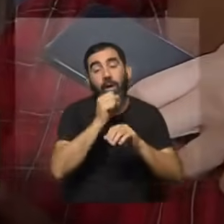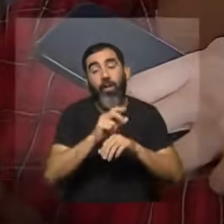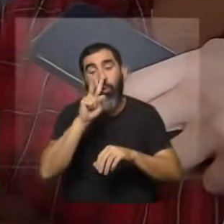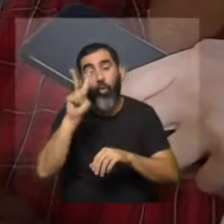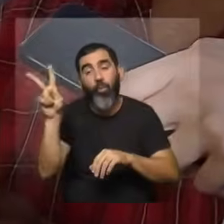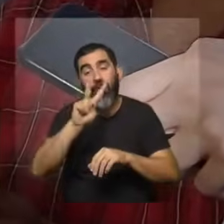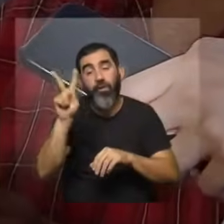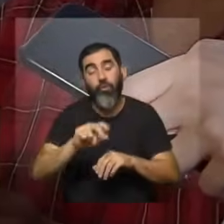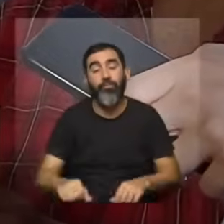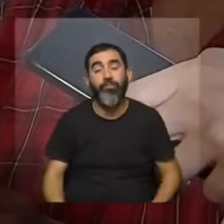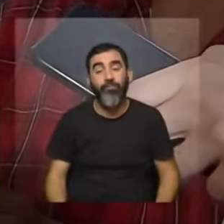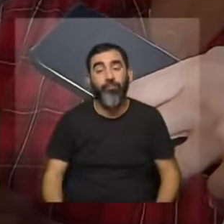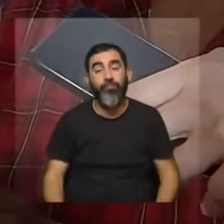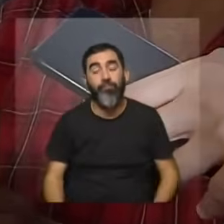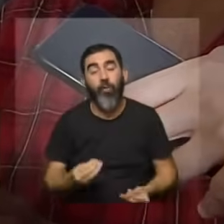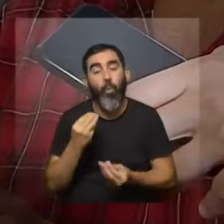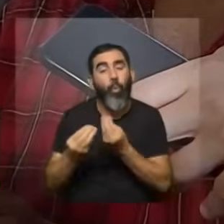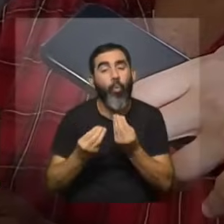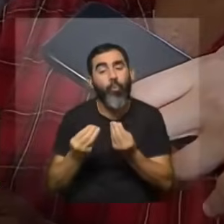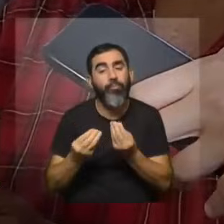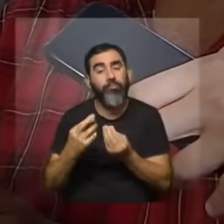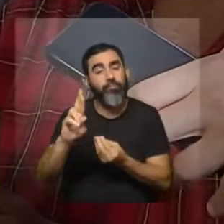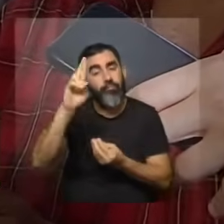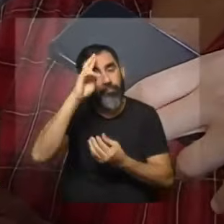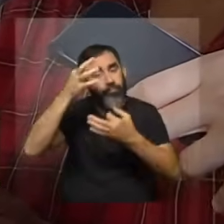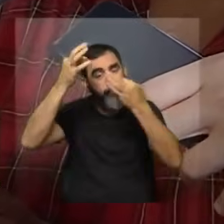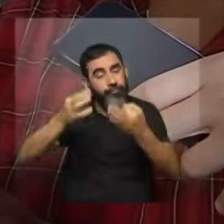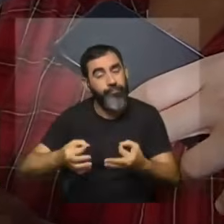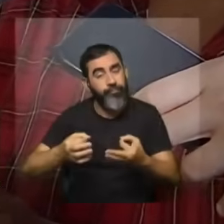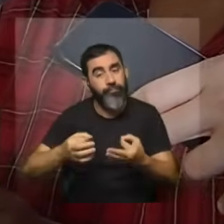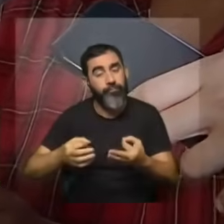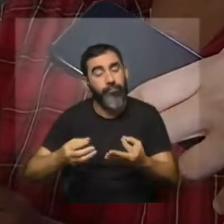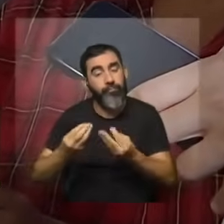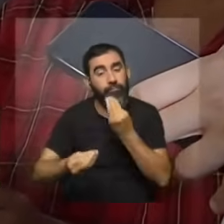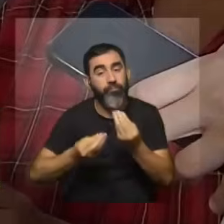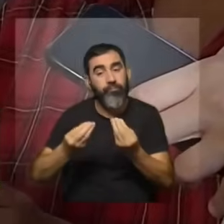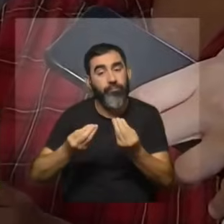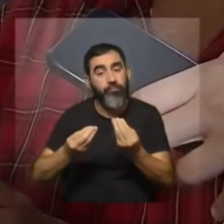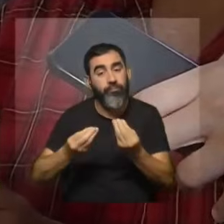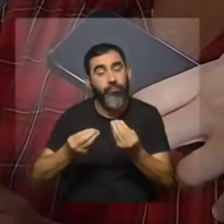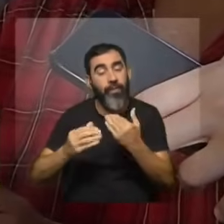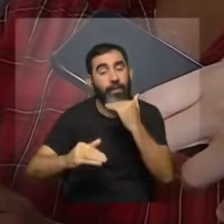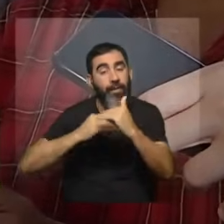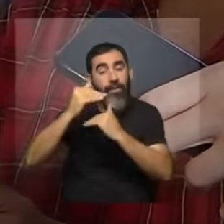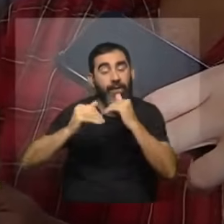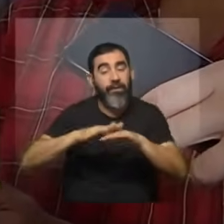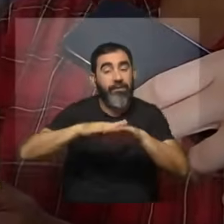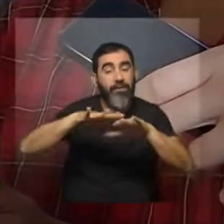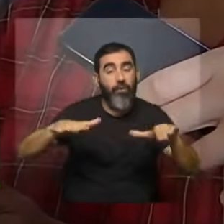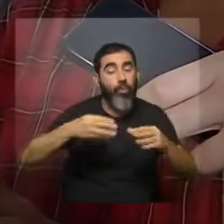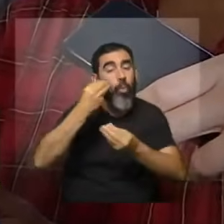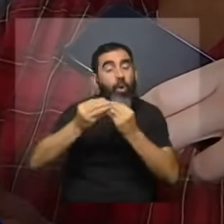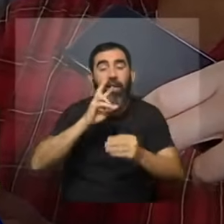2022 de cómo es el cumplimiento, digamos, o cómo es el, en términos de desarrollo infantil, cuáles